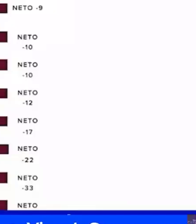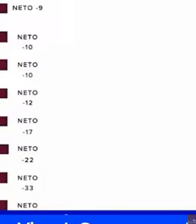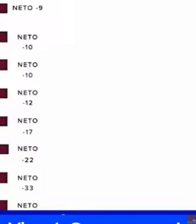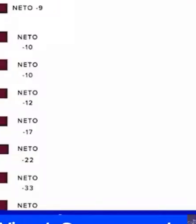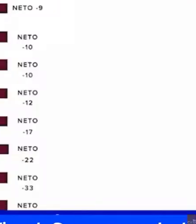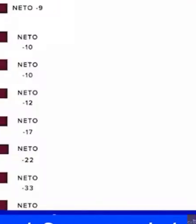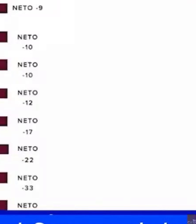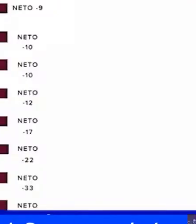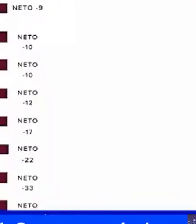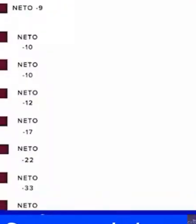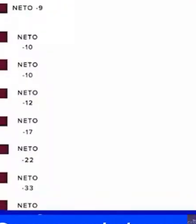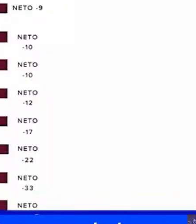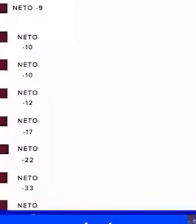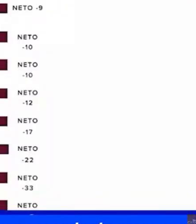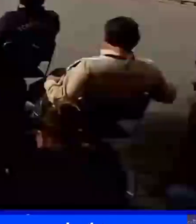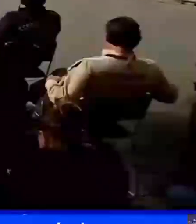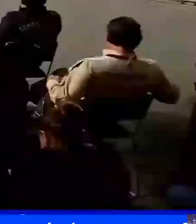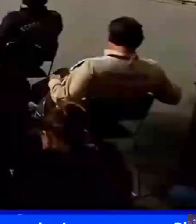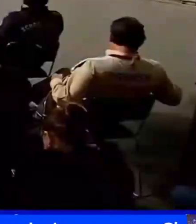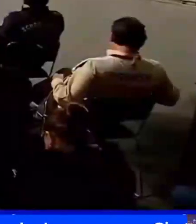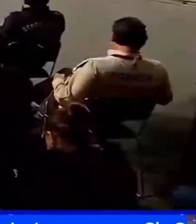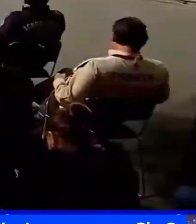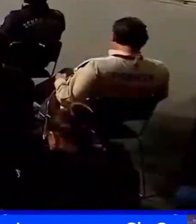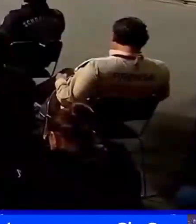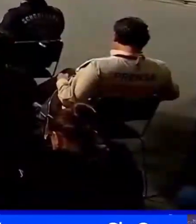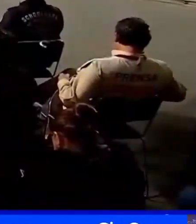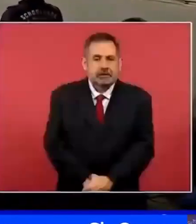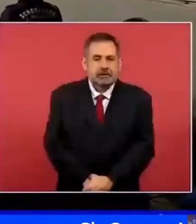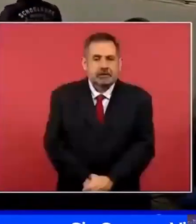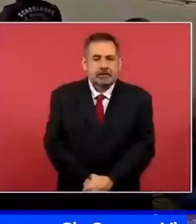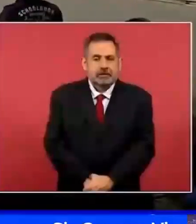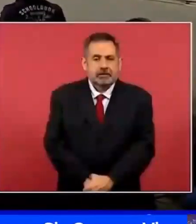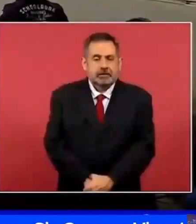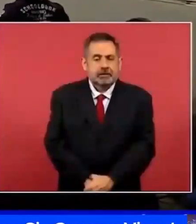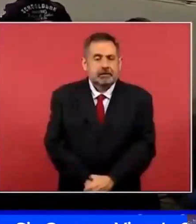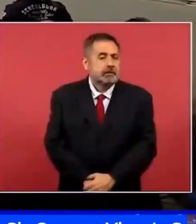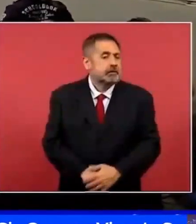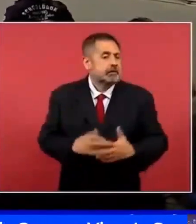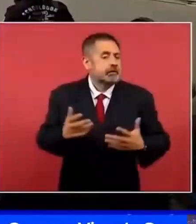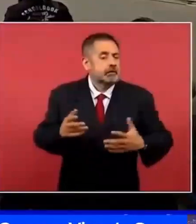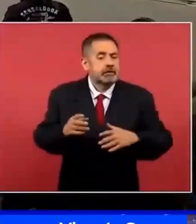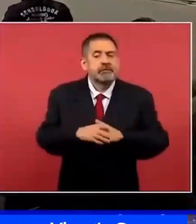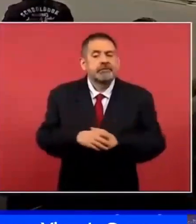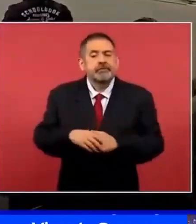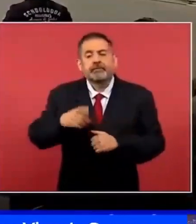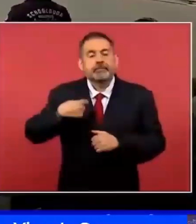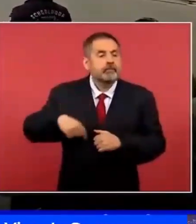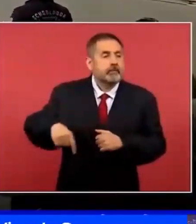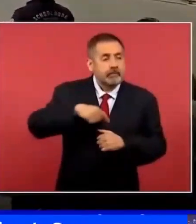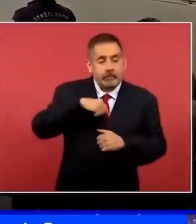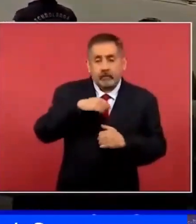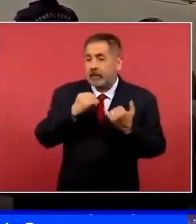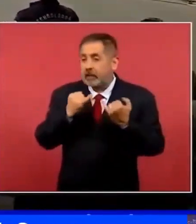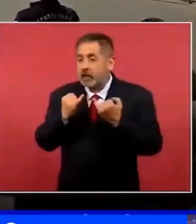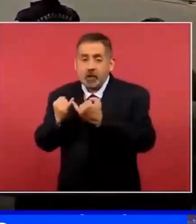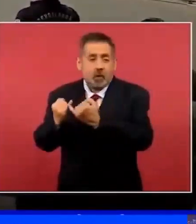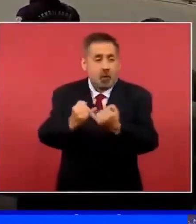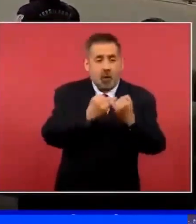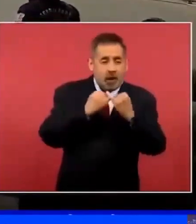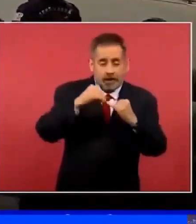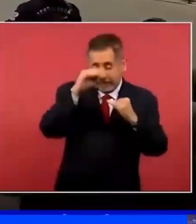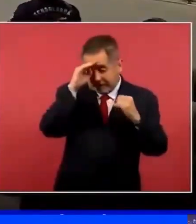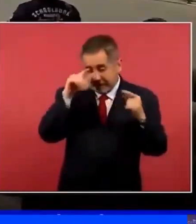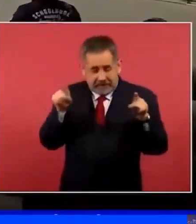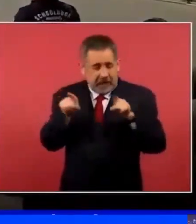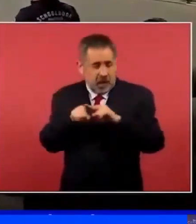Pero pues esté en su derecho, como todos. No podemos pensar todos lo mismo. Yo